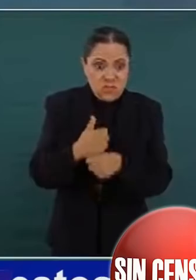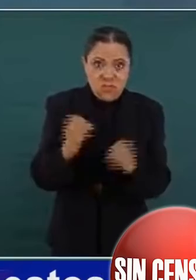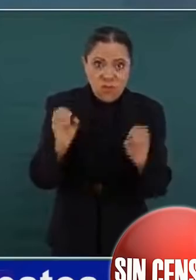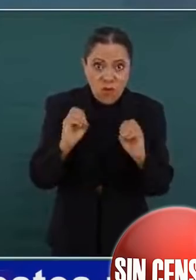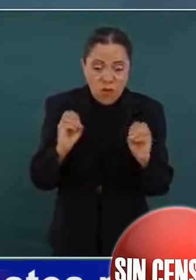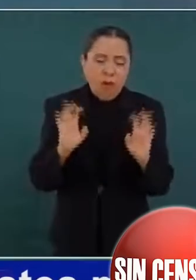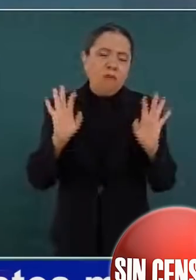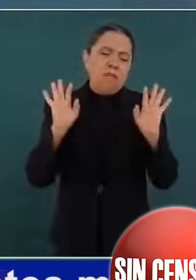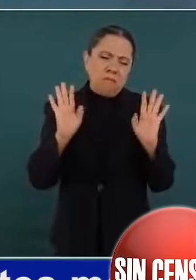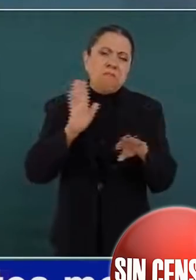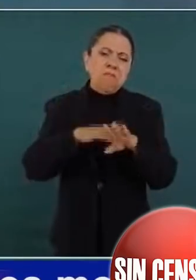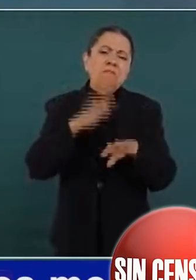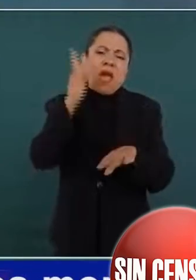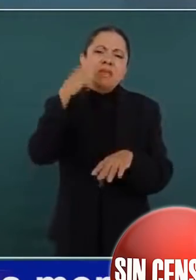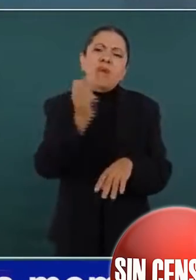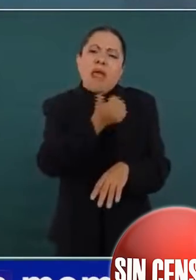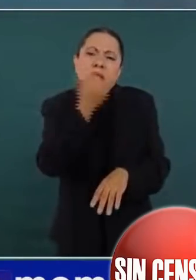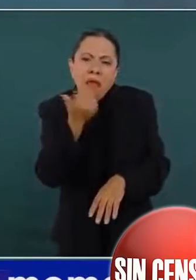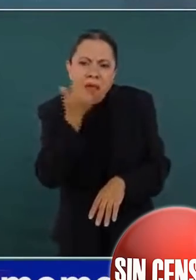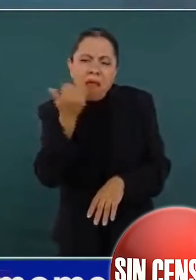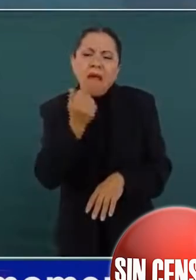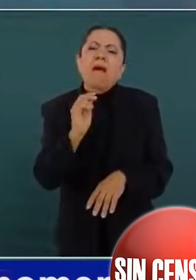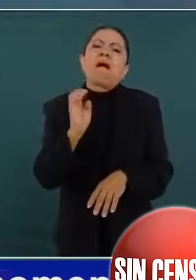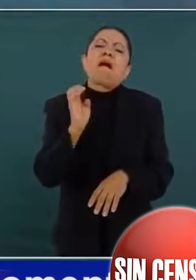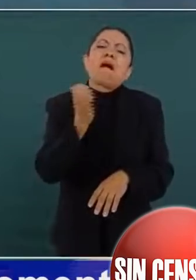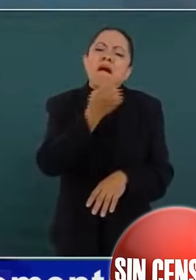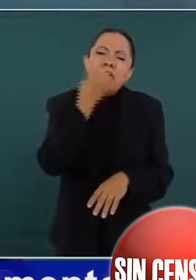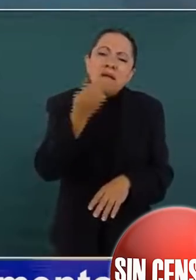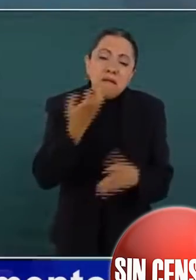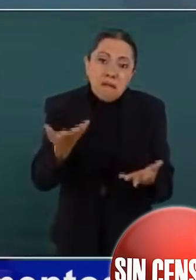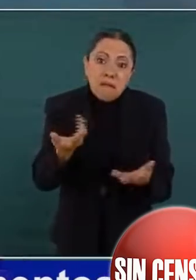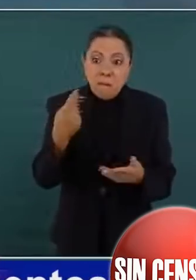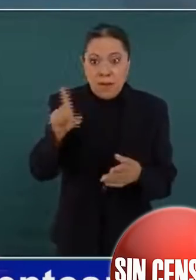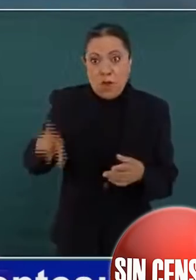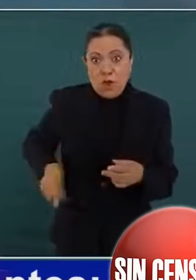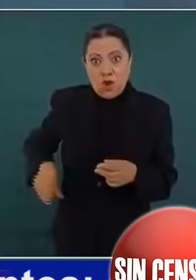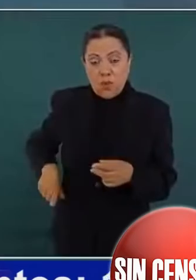pero el gobierno tiene que